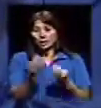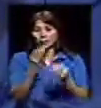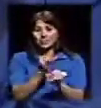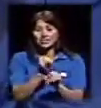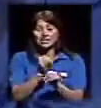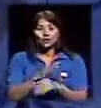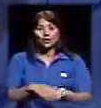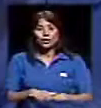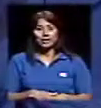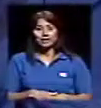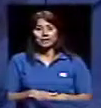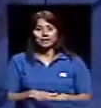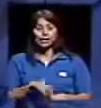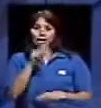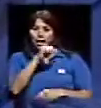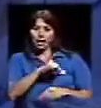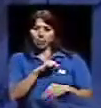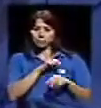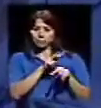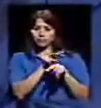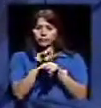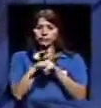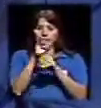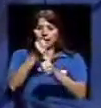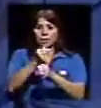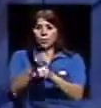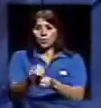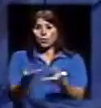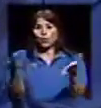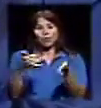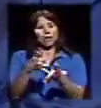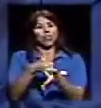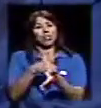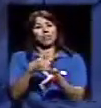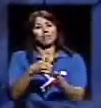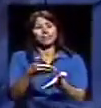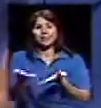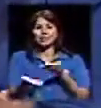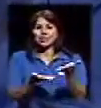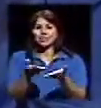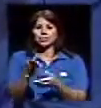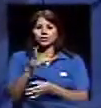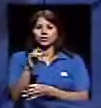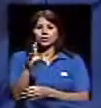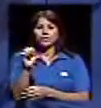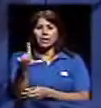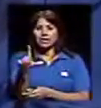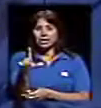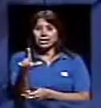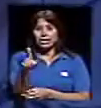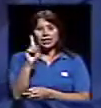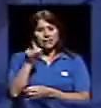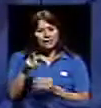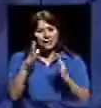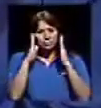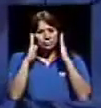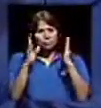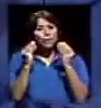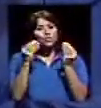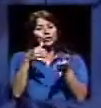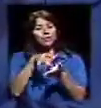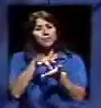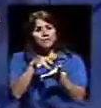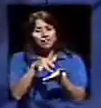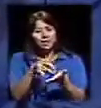rector del empleo público con grandes debilidades, como lo es el servicio civil, que hay que ponerle mucha atención, y que ahí